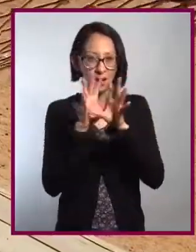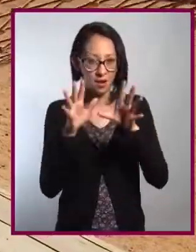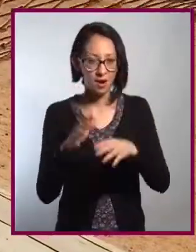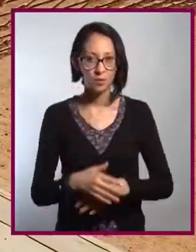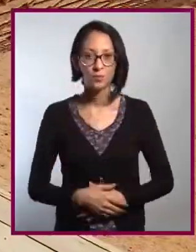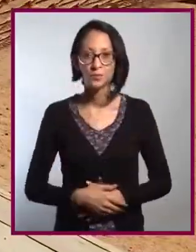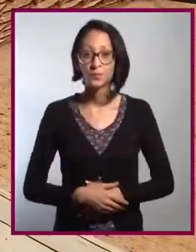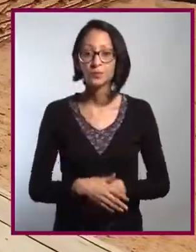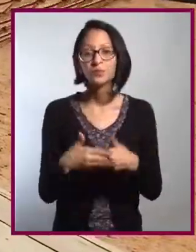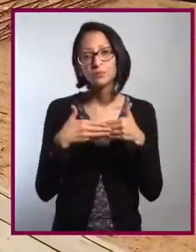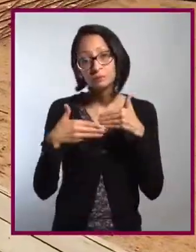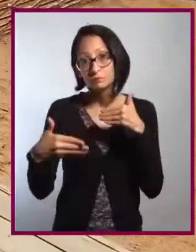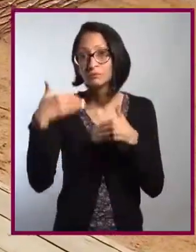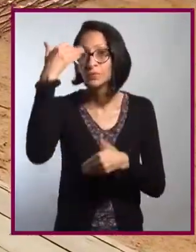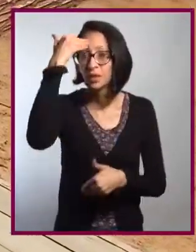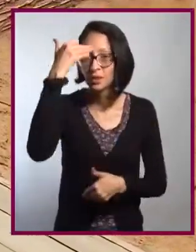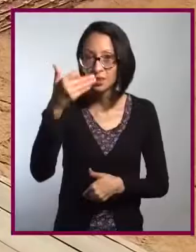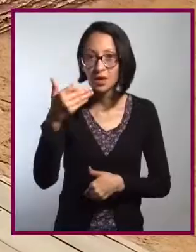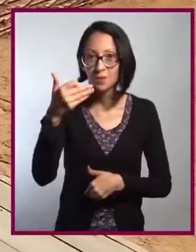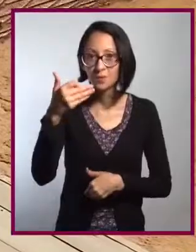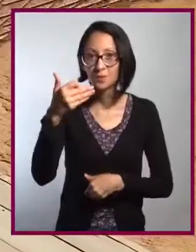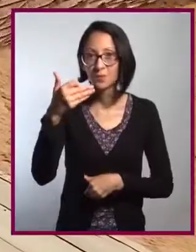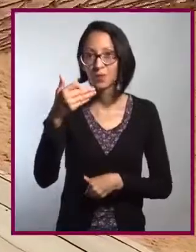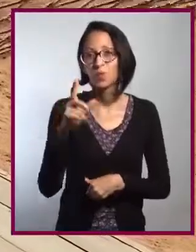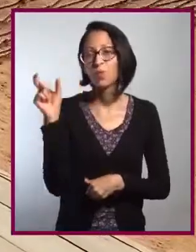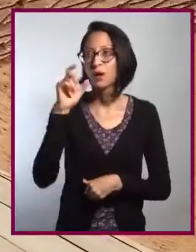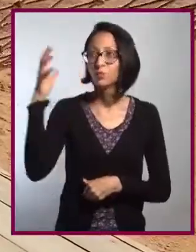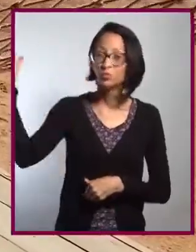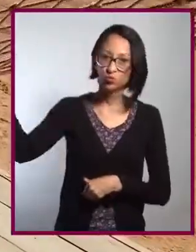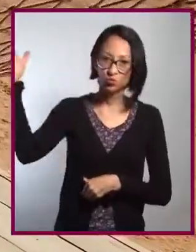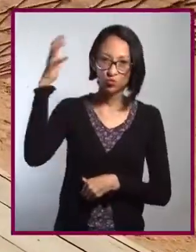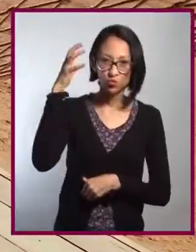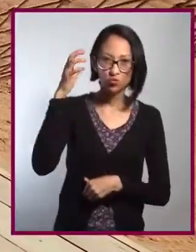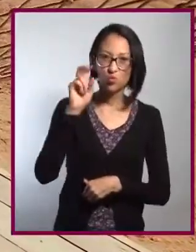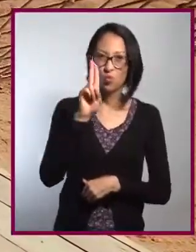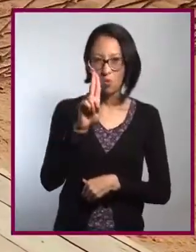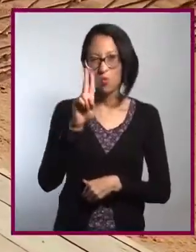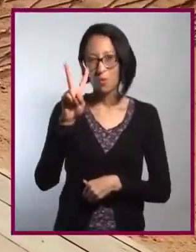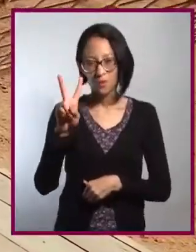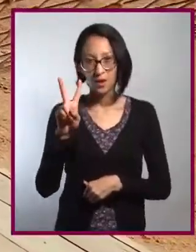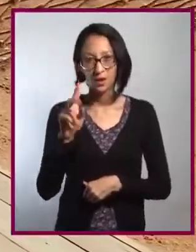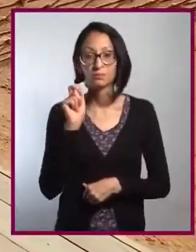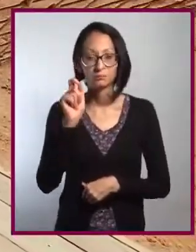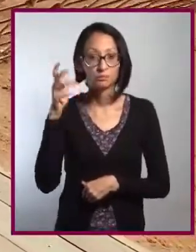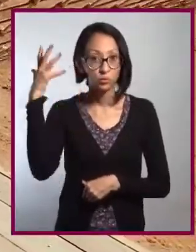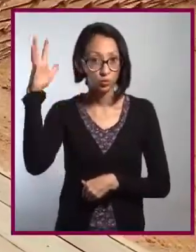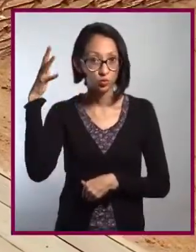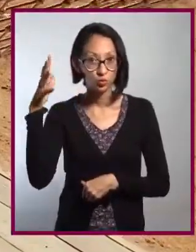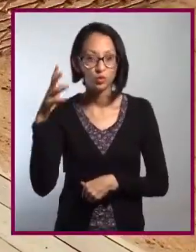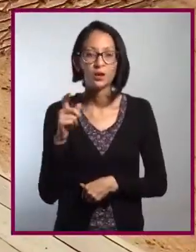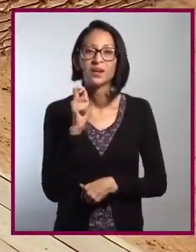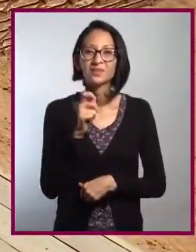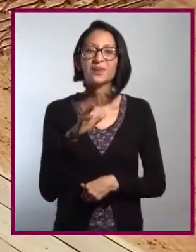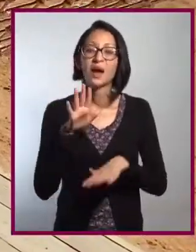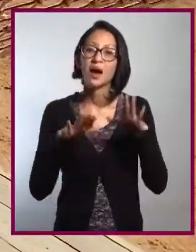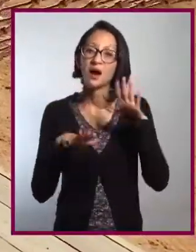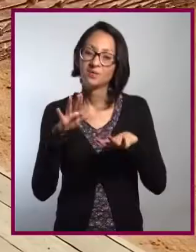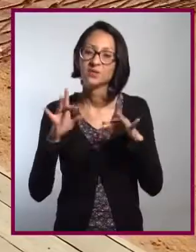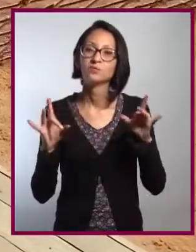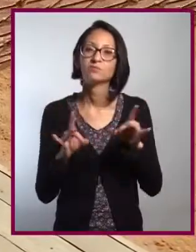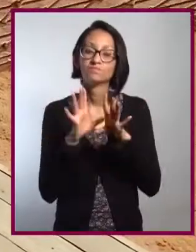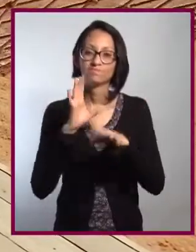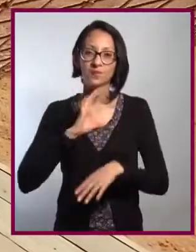largo plazo, la exposición a los rayos ultravioleta es un factor en el desarrollo de cáncer en la piel y